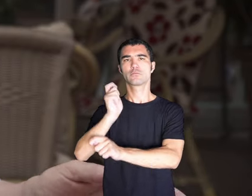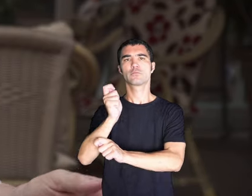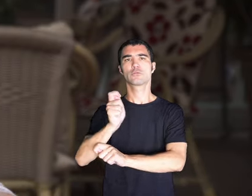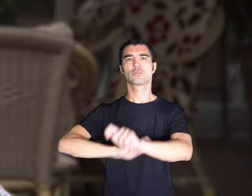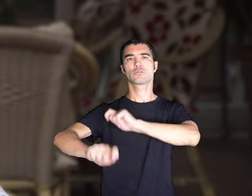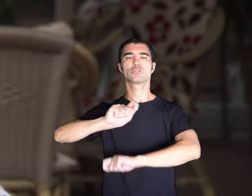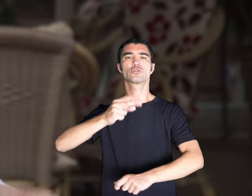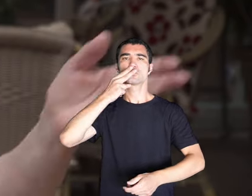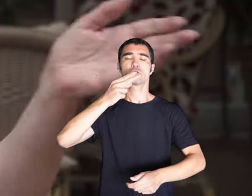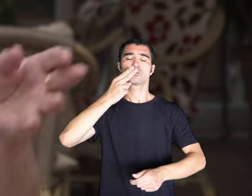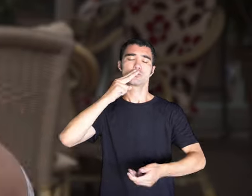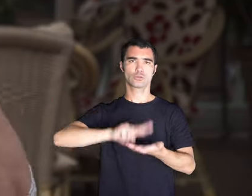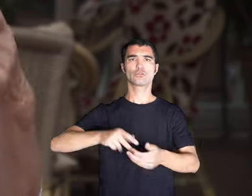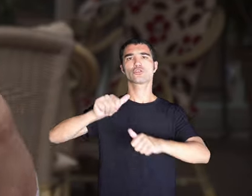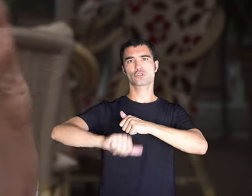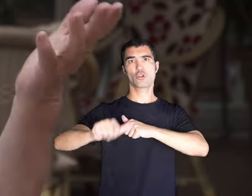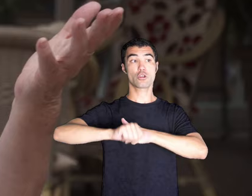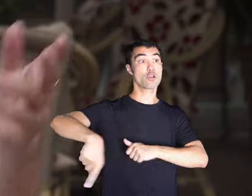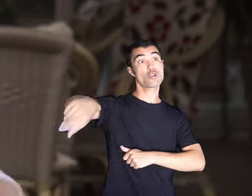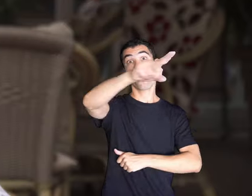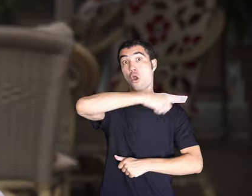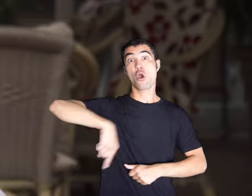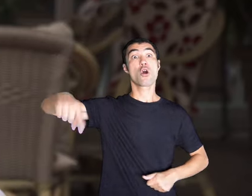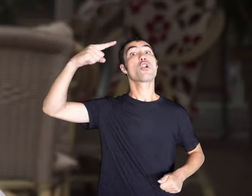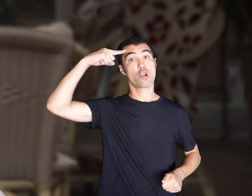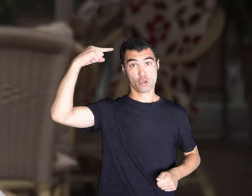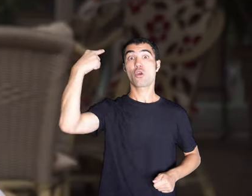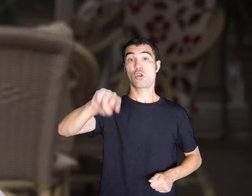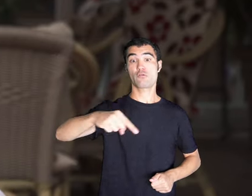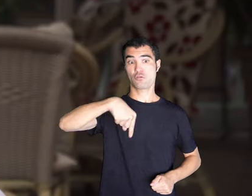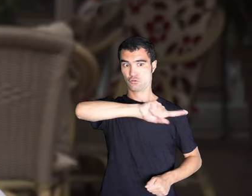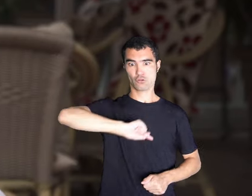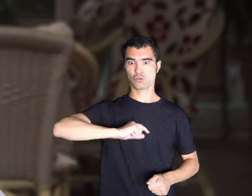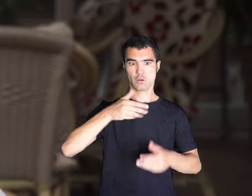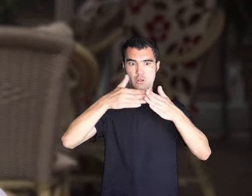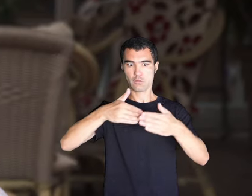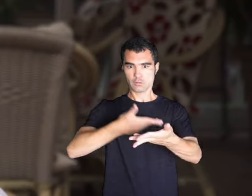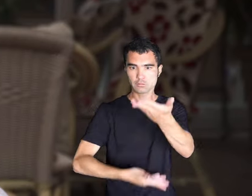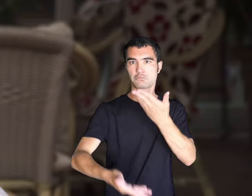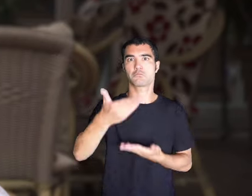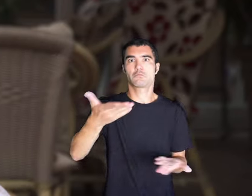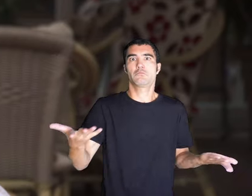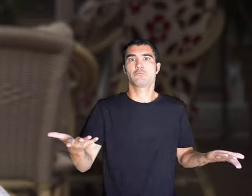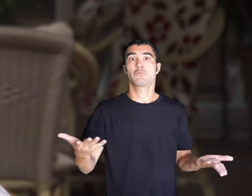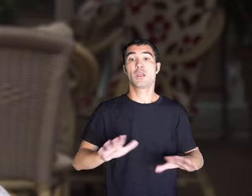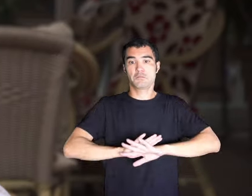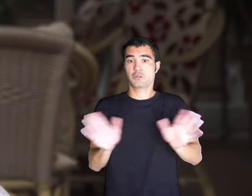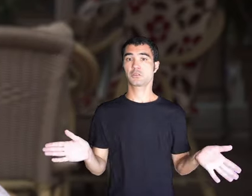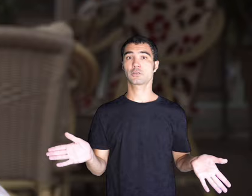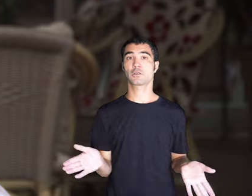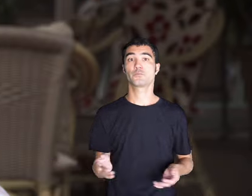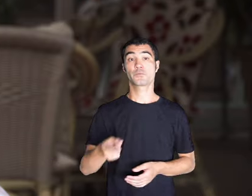mundo estaba, lo sabía, que habíamos cambiado de barca. Y ya está, ellos